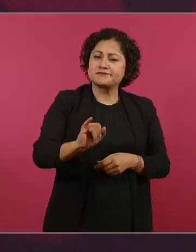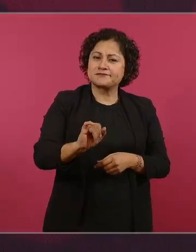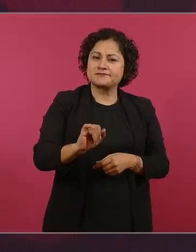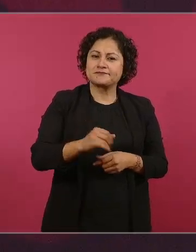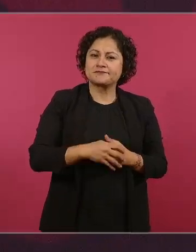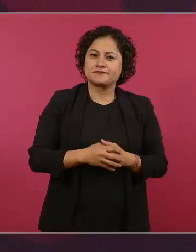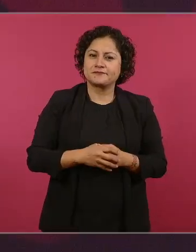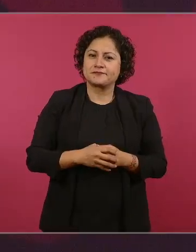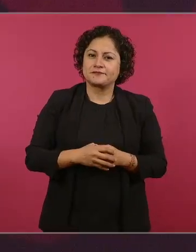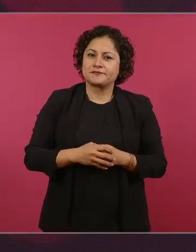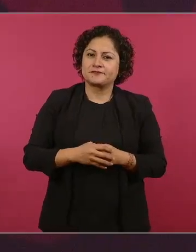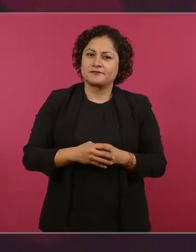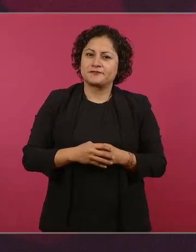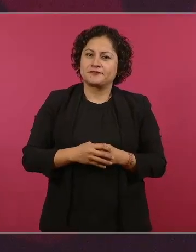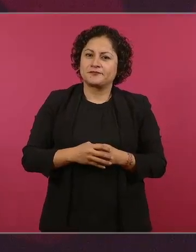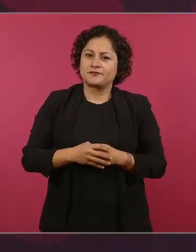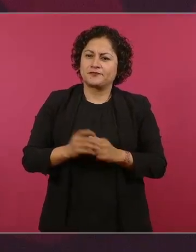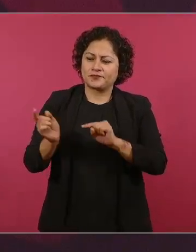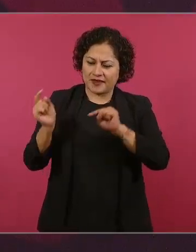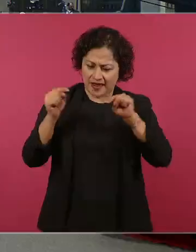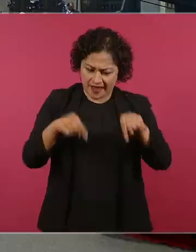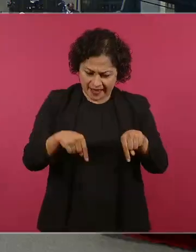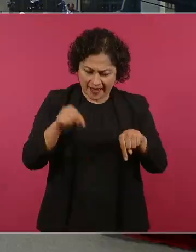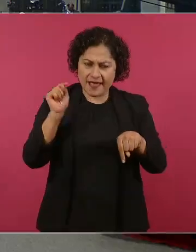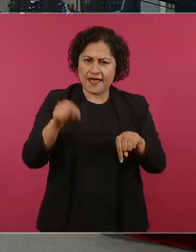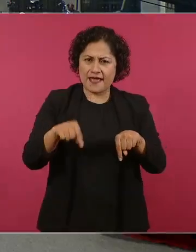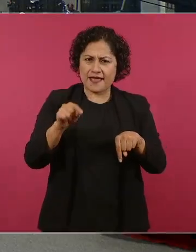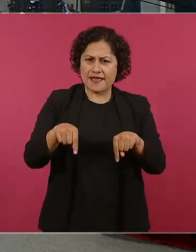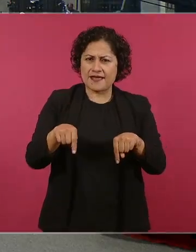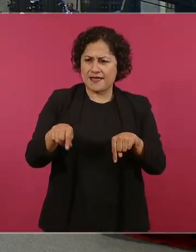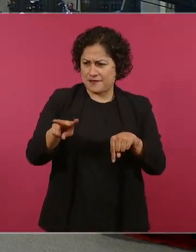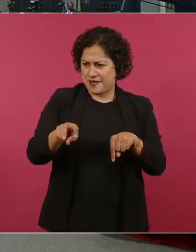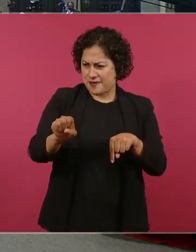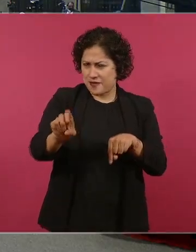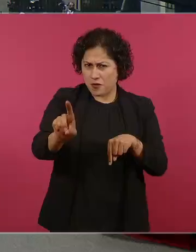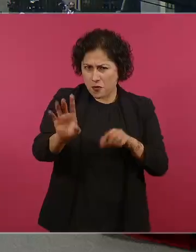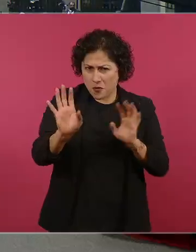no sé si el fin de semana, ¿sí?